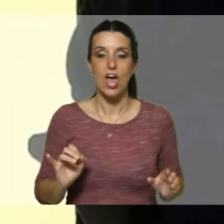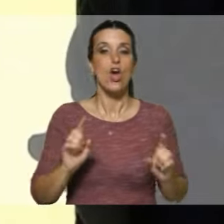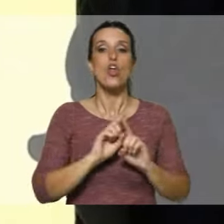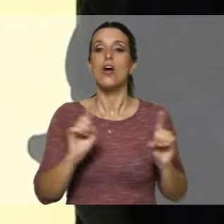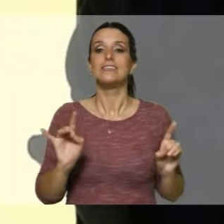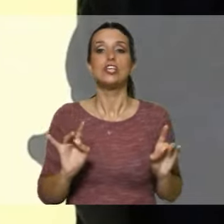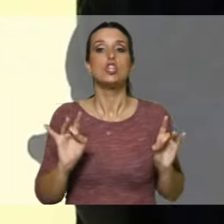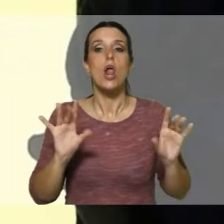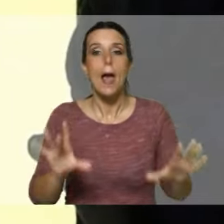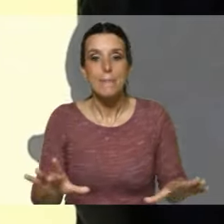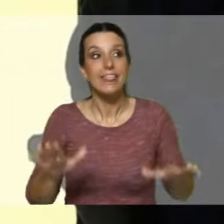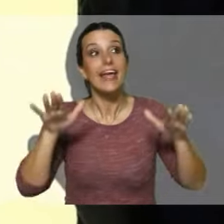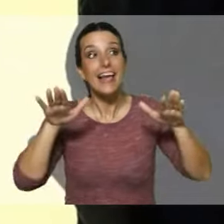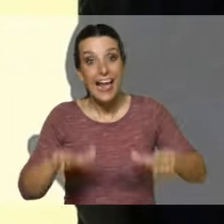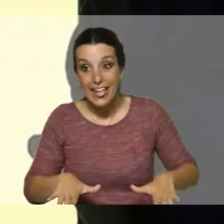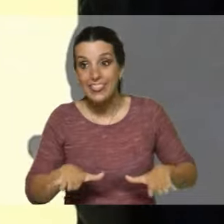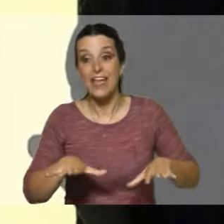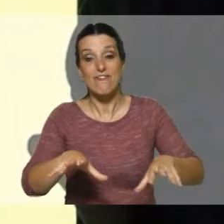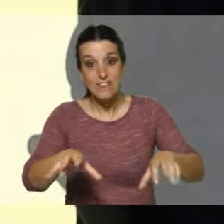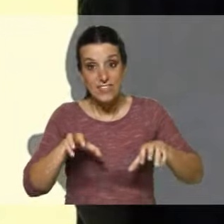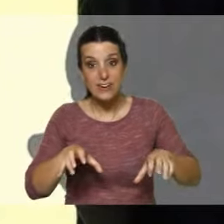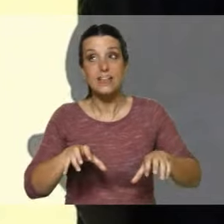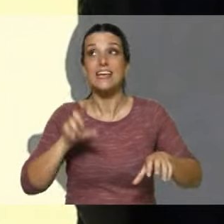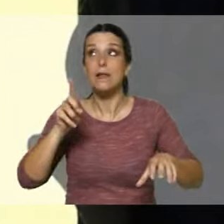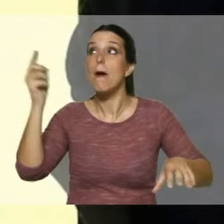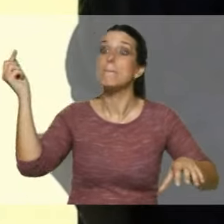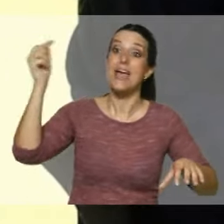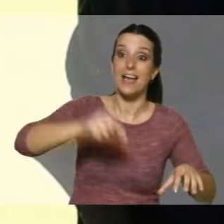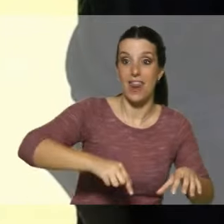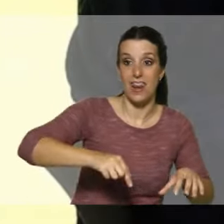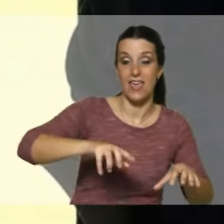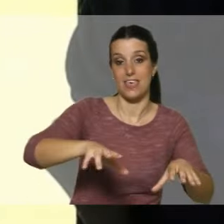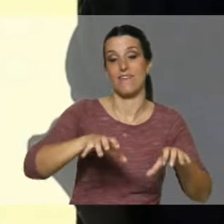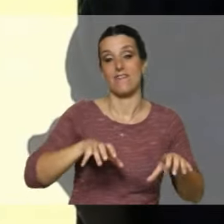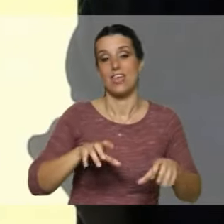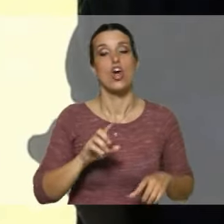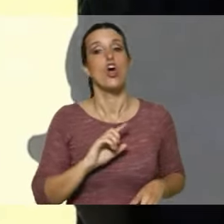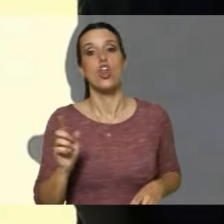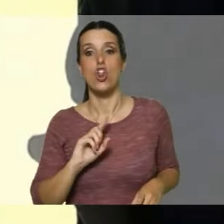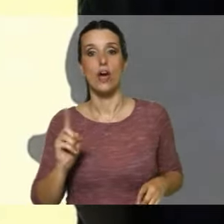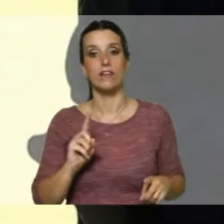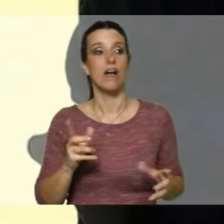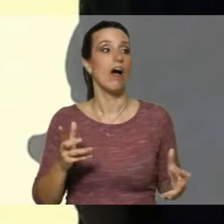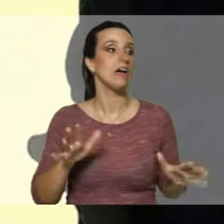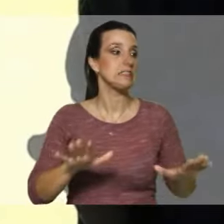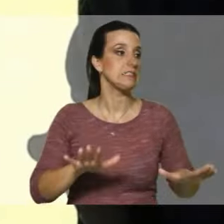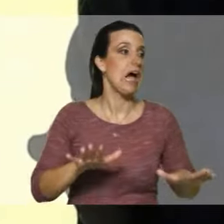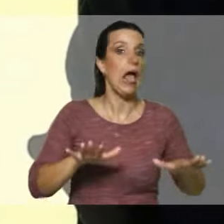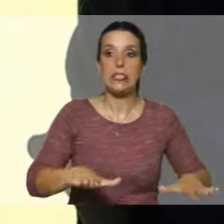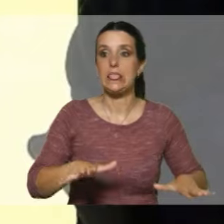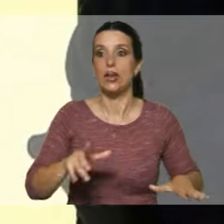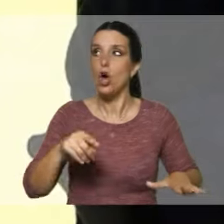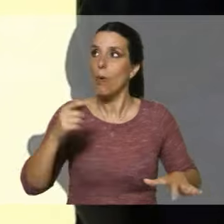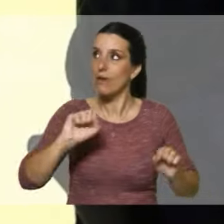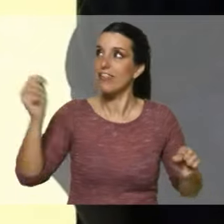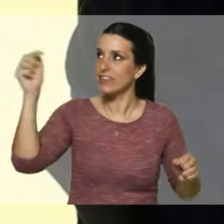solo de que se queden sino de que vengan porque no es aguantar lo que estamos es atraer a los